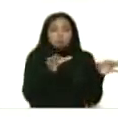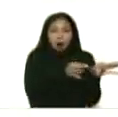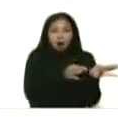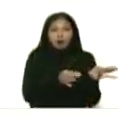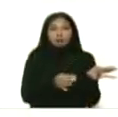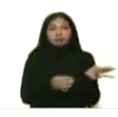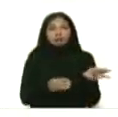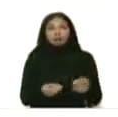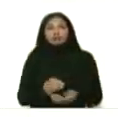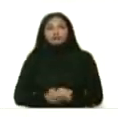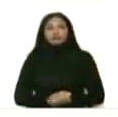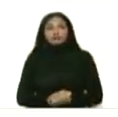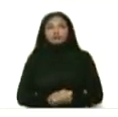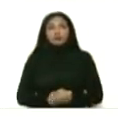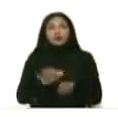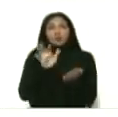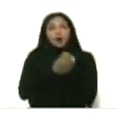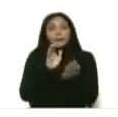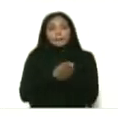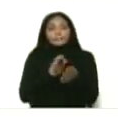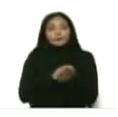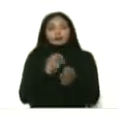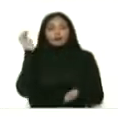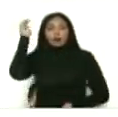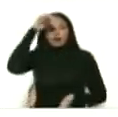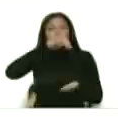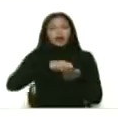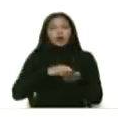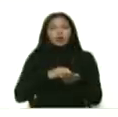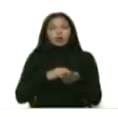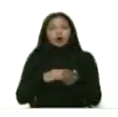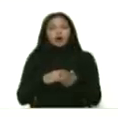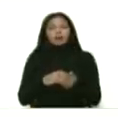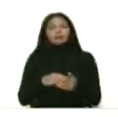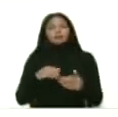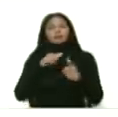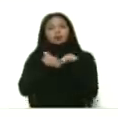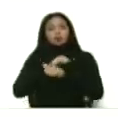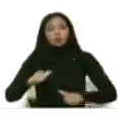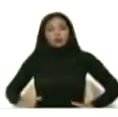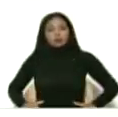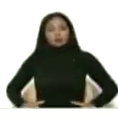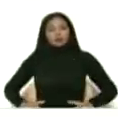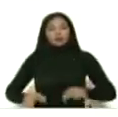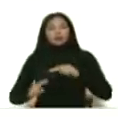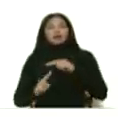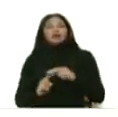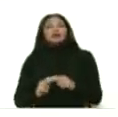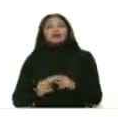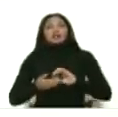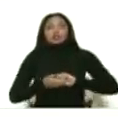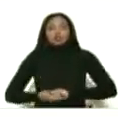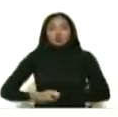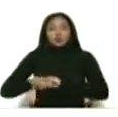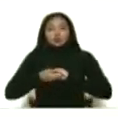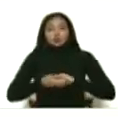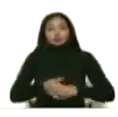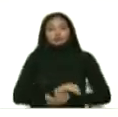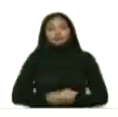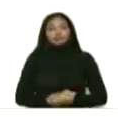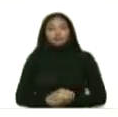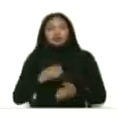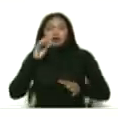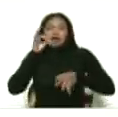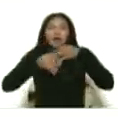en los estados Nueva Esparta, Aragua, Portuguesa y Trujillo. Queremos hacer una breve